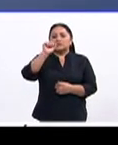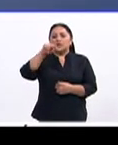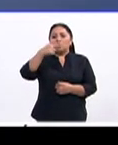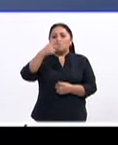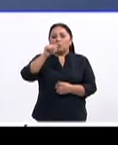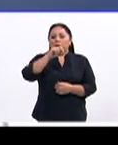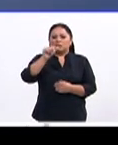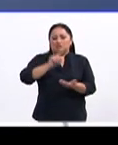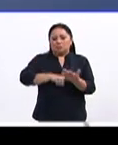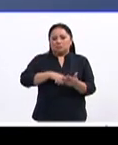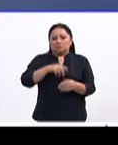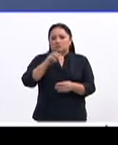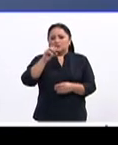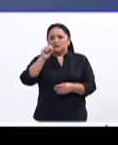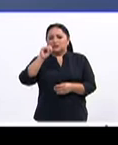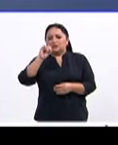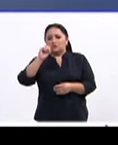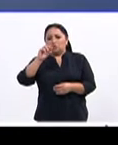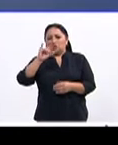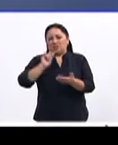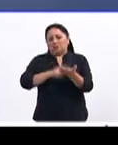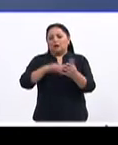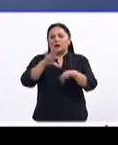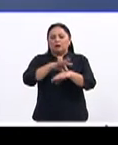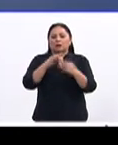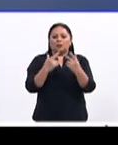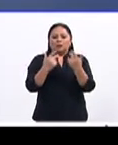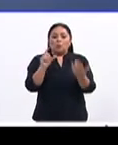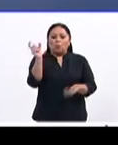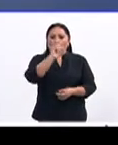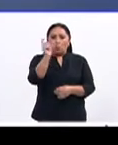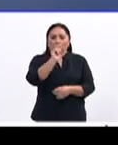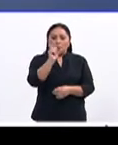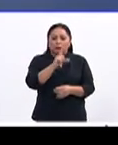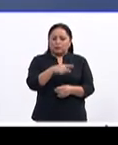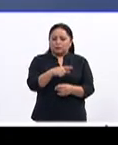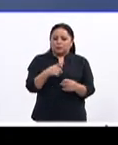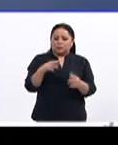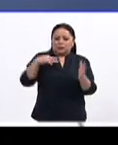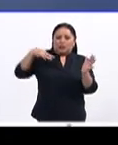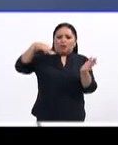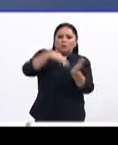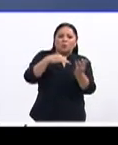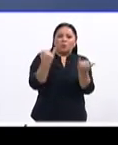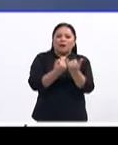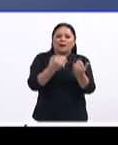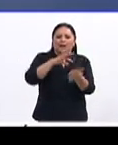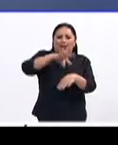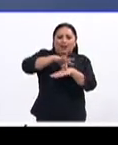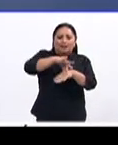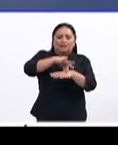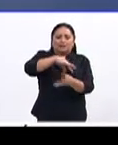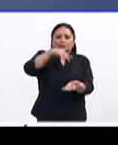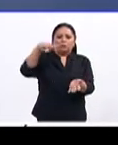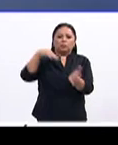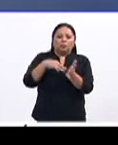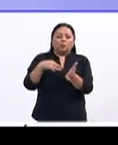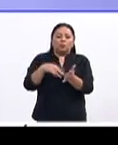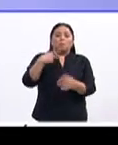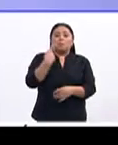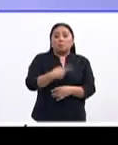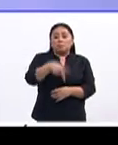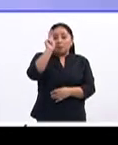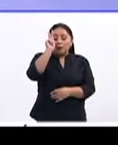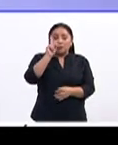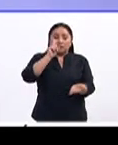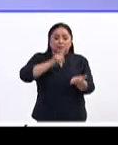sanguaza de la cadencia cisoria de la carne derrotada, es cuando trinchas tú con el tenedor la carne, ¿no? Pero